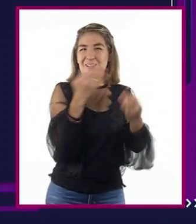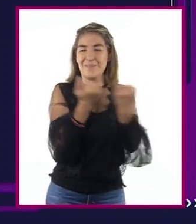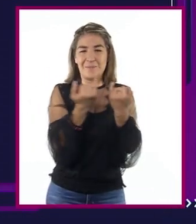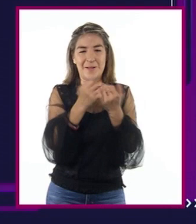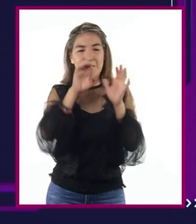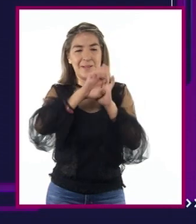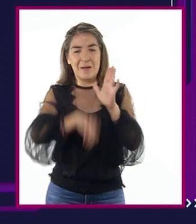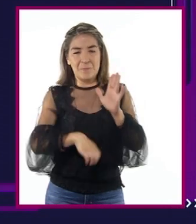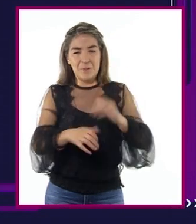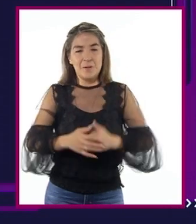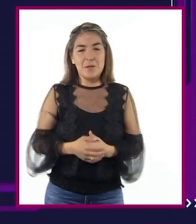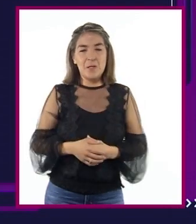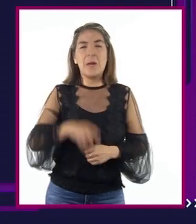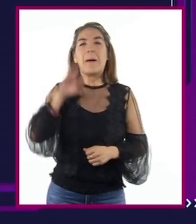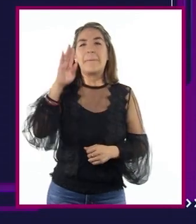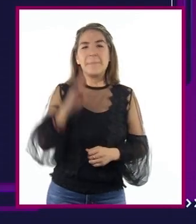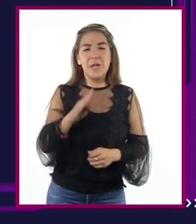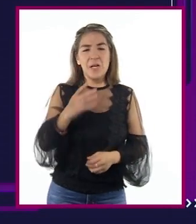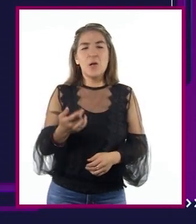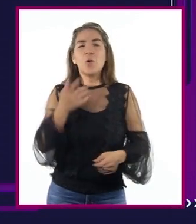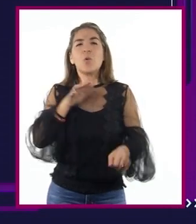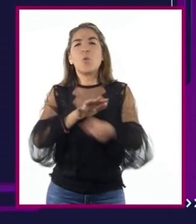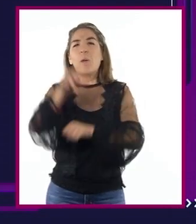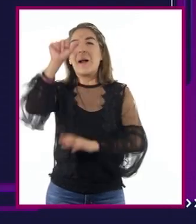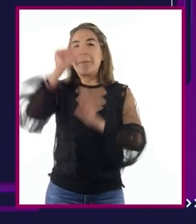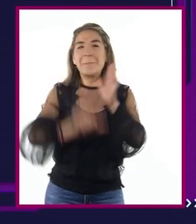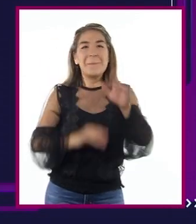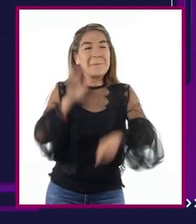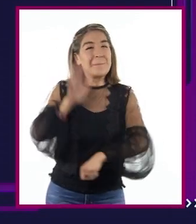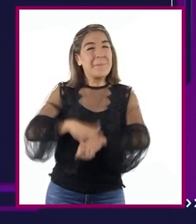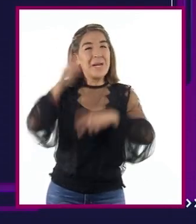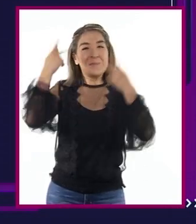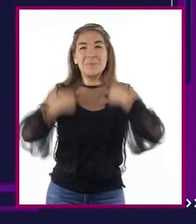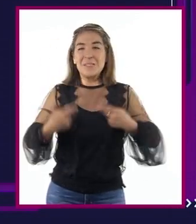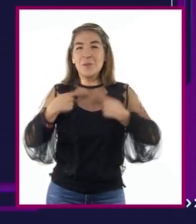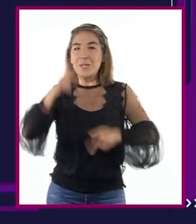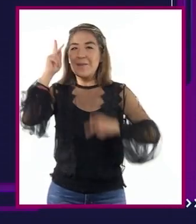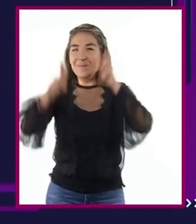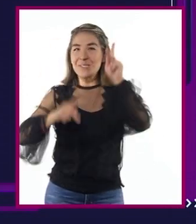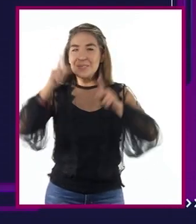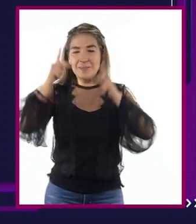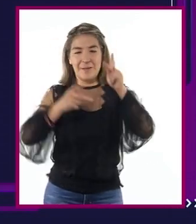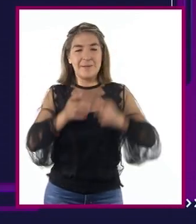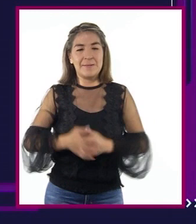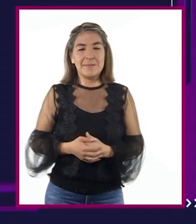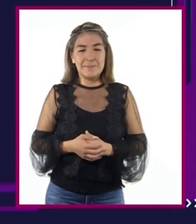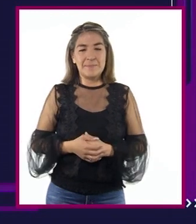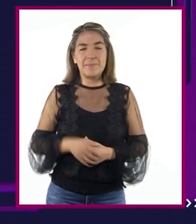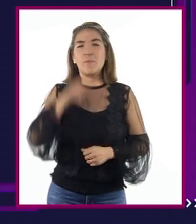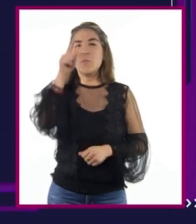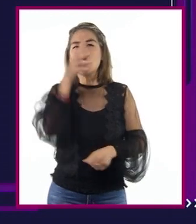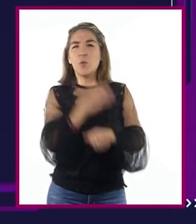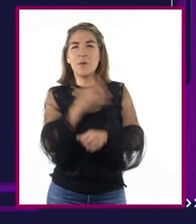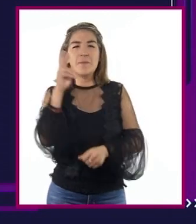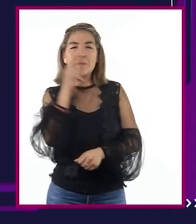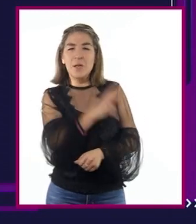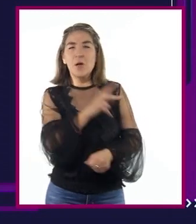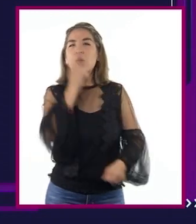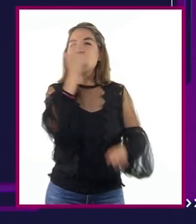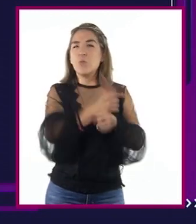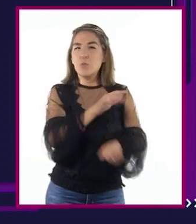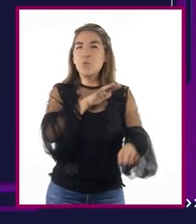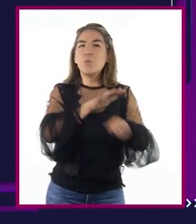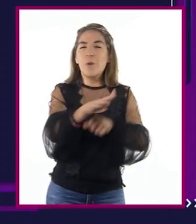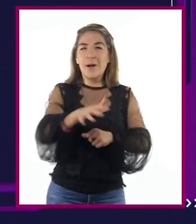Inciso B, ¿en qué mes del año hubo mayor afluencia de visitantes? Visualmente podemos darnos cuenta